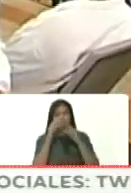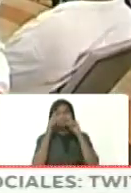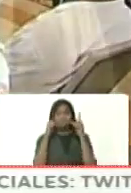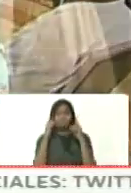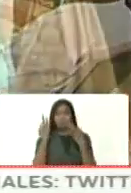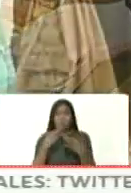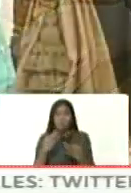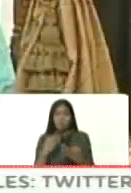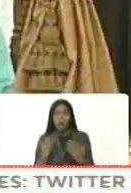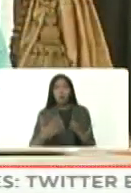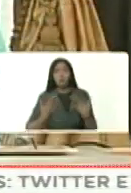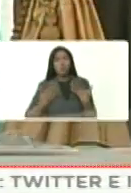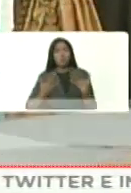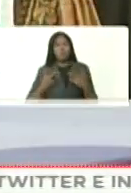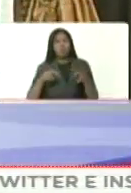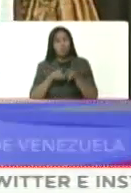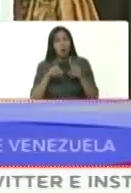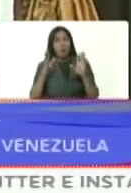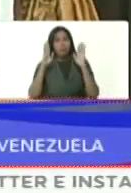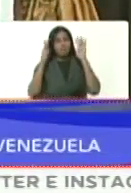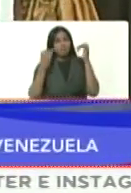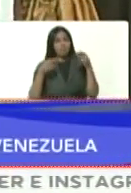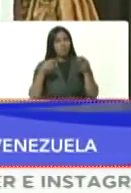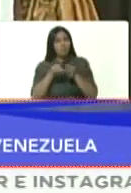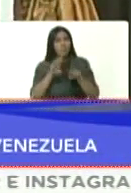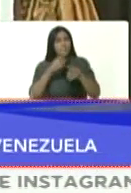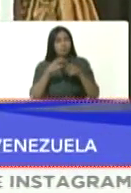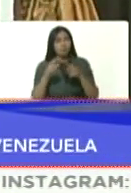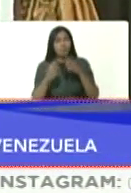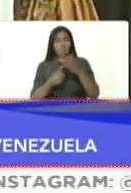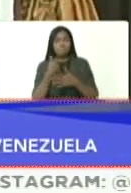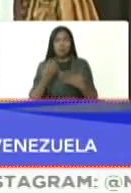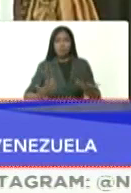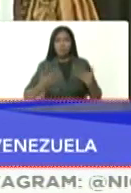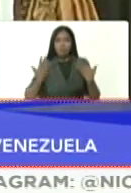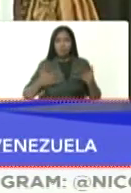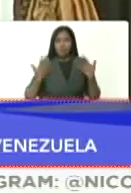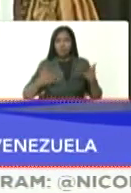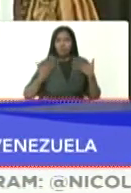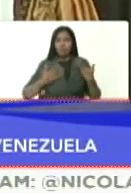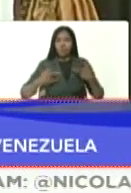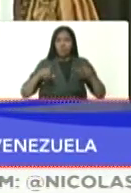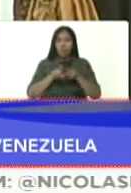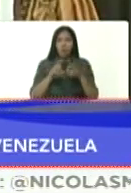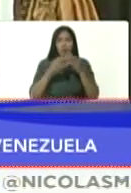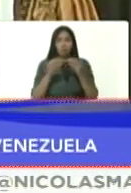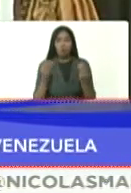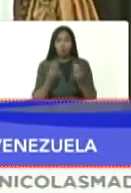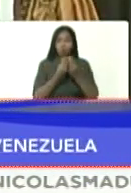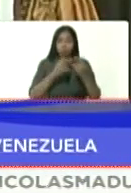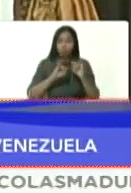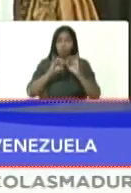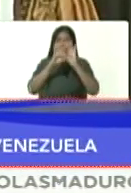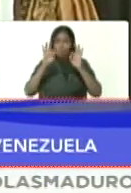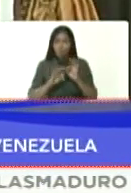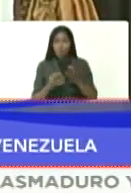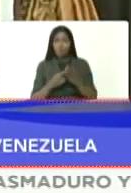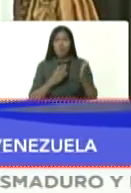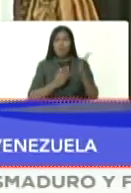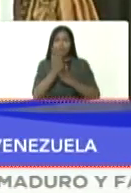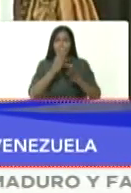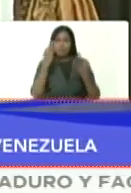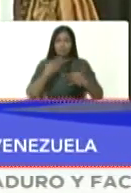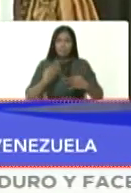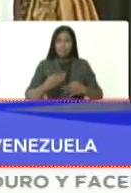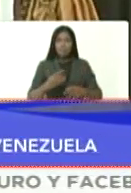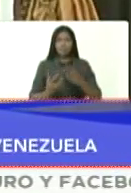Sorprendente, su ánimo está allí atendiéndose, pero tiene más ánimo que todos nosotros. Leales